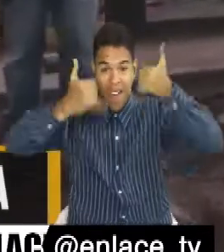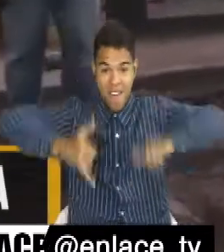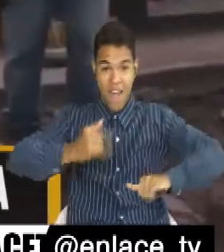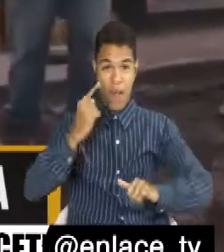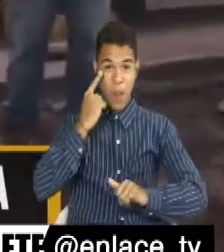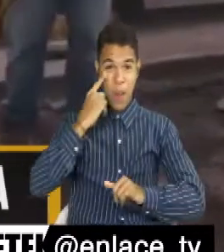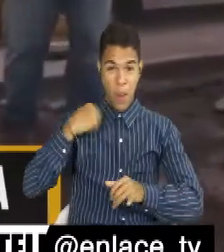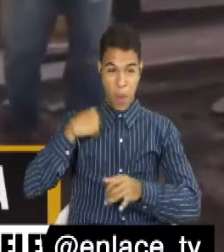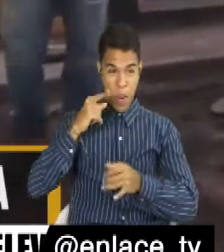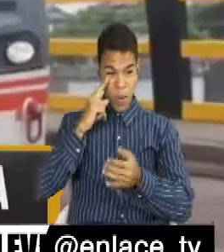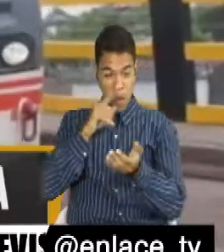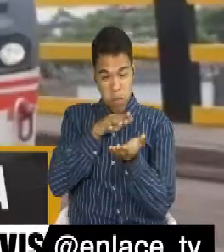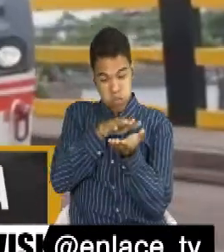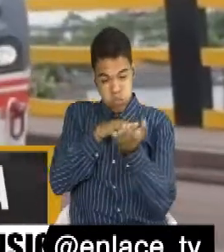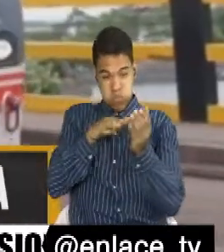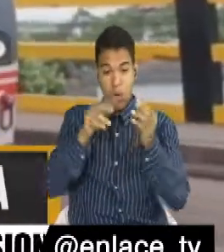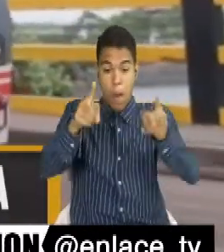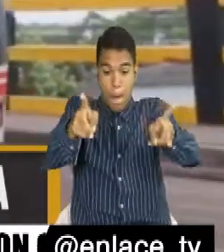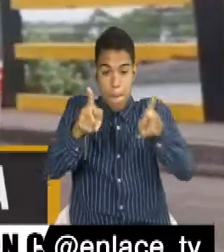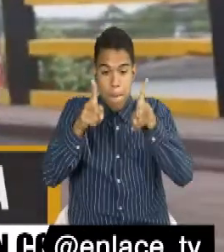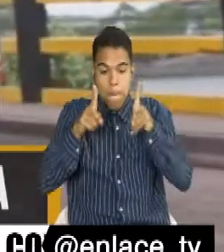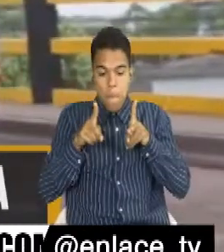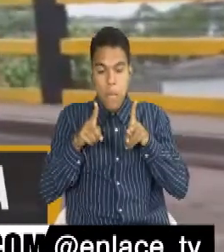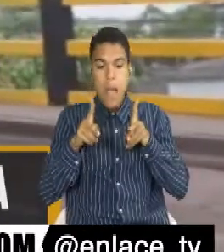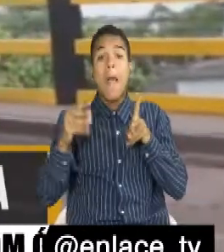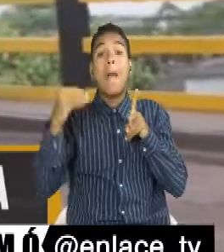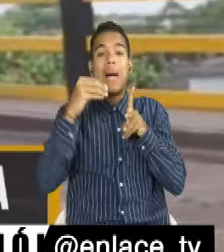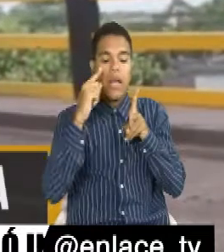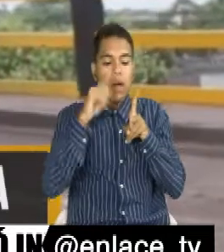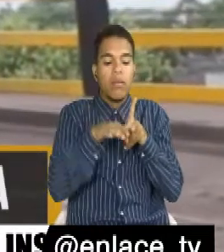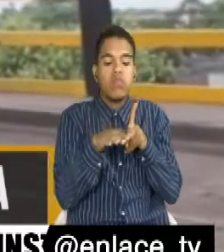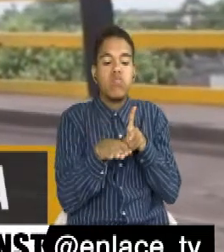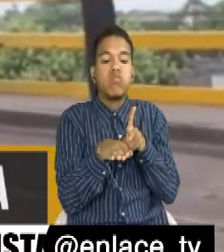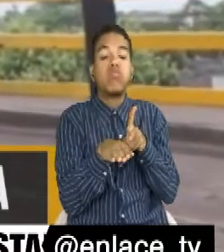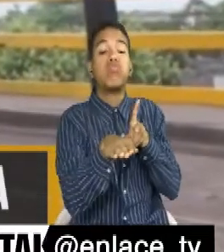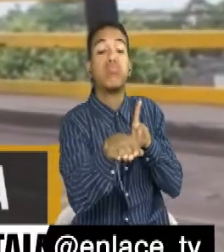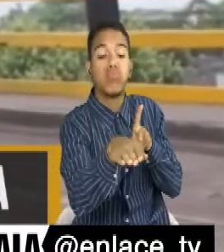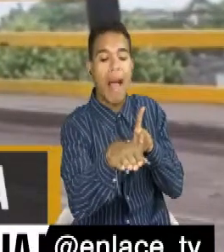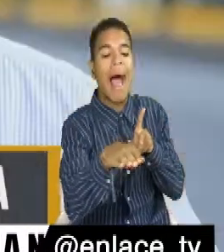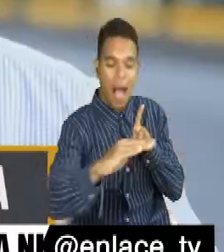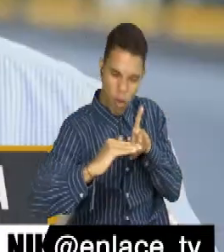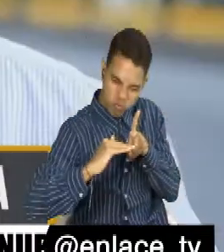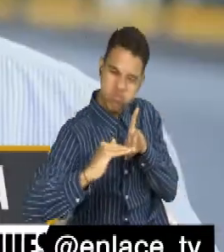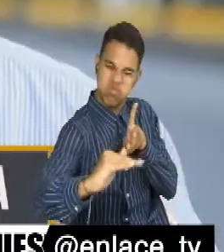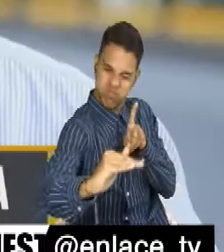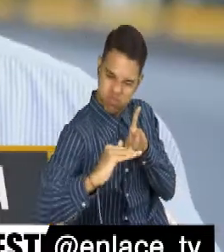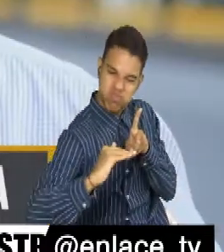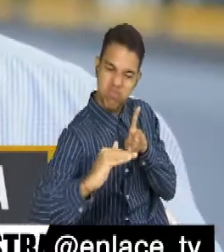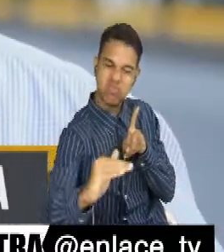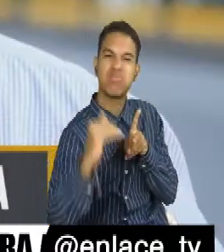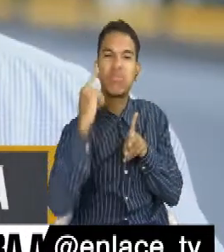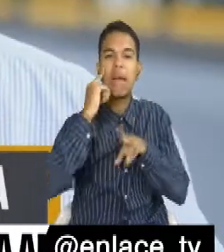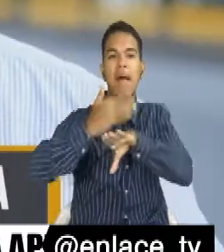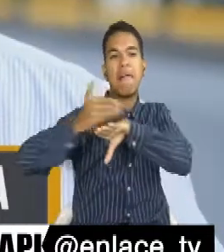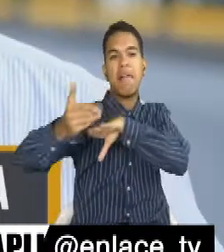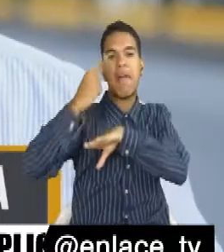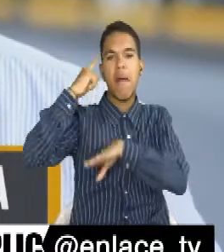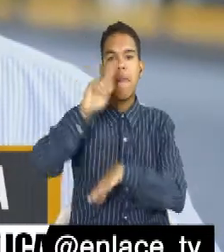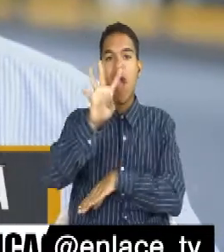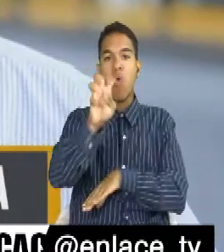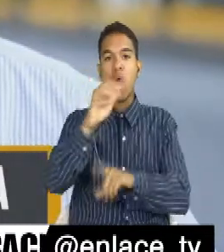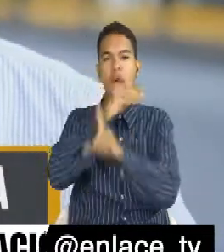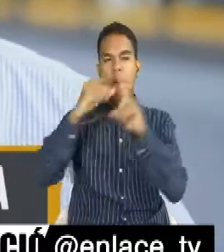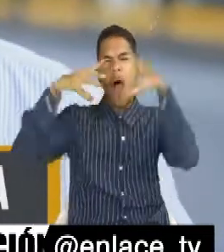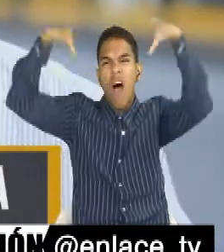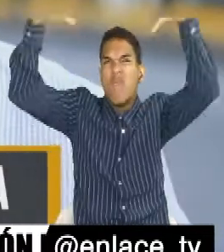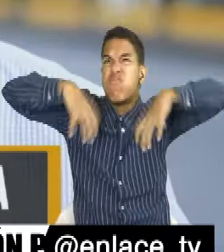más adelante del puente. Vamos a hacerlo después porque después de las 9:30 llegó la lluvia, pero estamos interviniendo